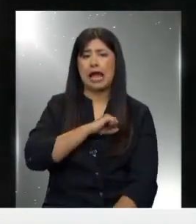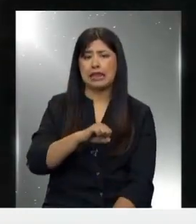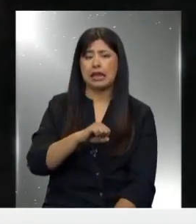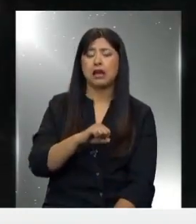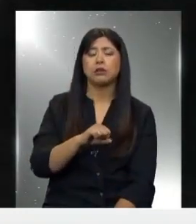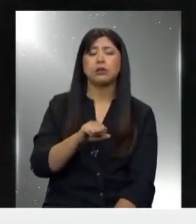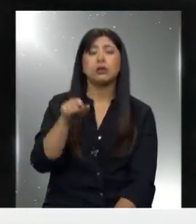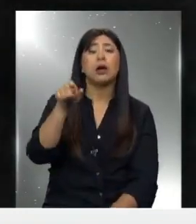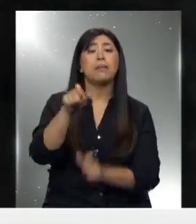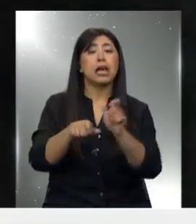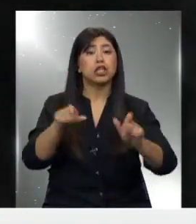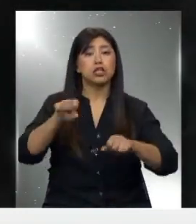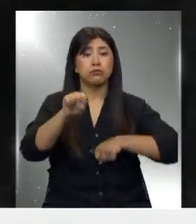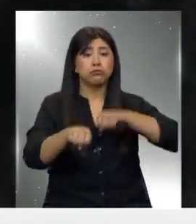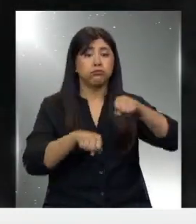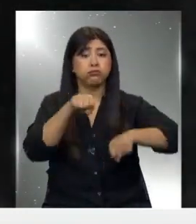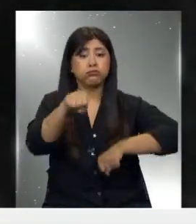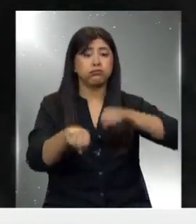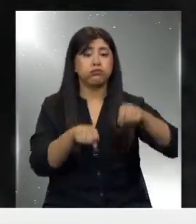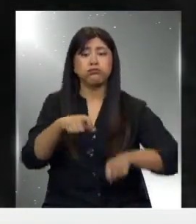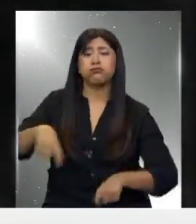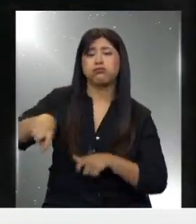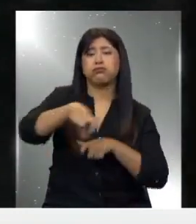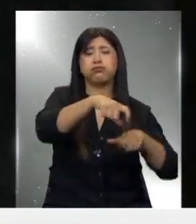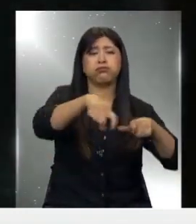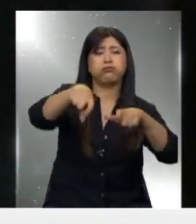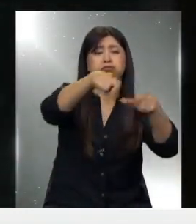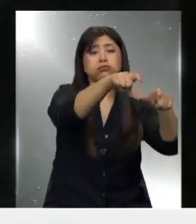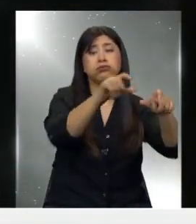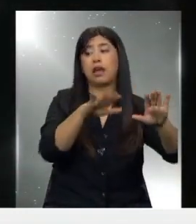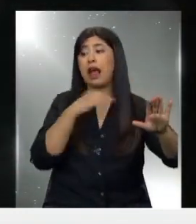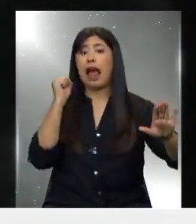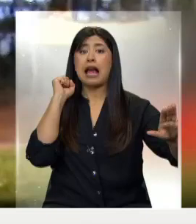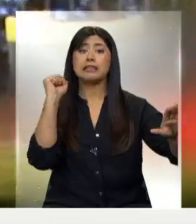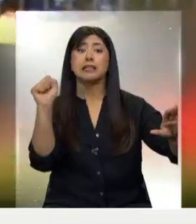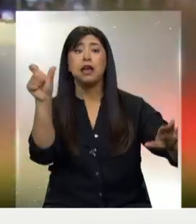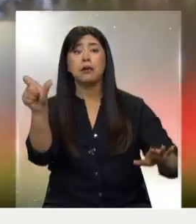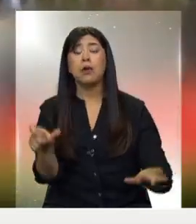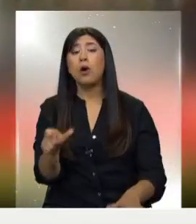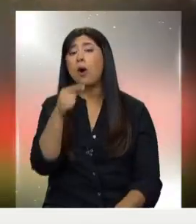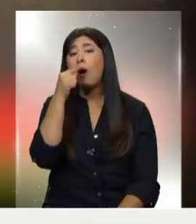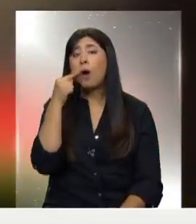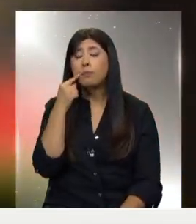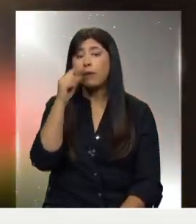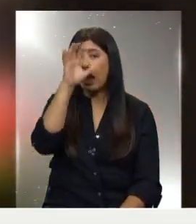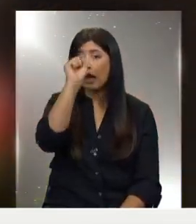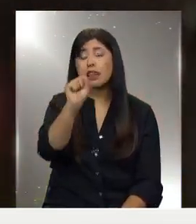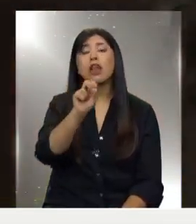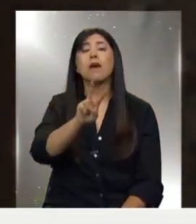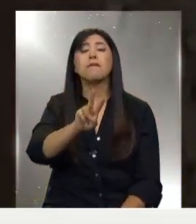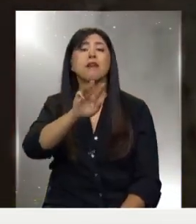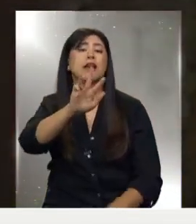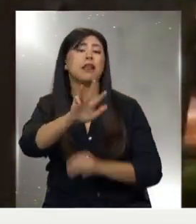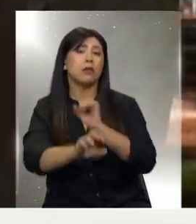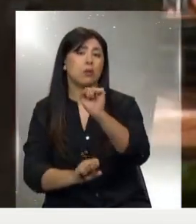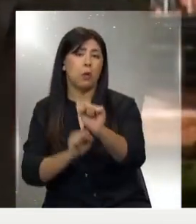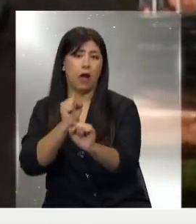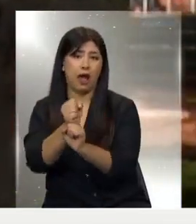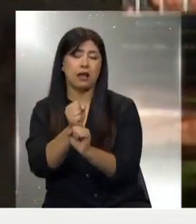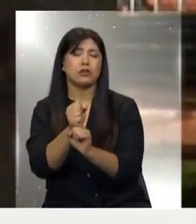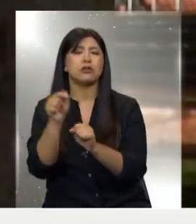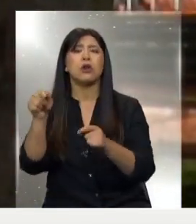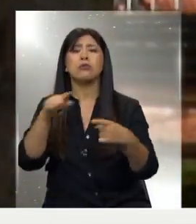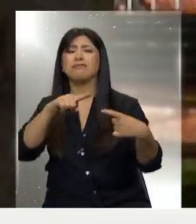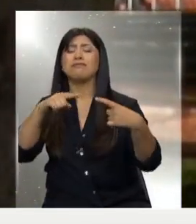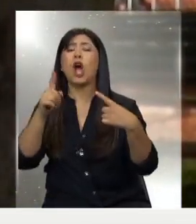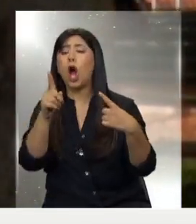Individuos a bordo de bicicletas huyen por el parque luego de asesinar a un hombre de 29 años a quien asaltaron minutos antes. La víctima forcejeó